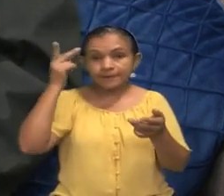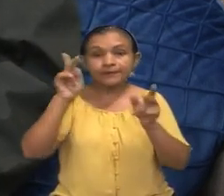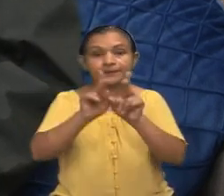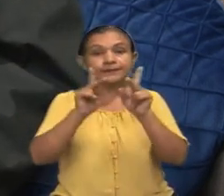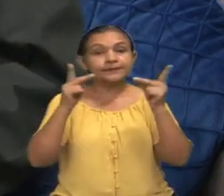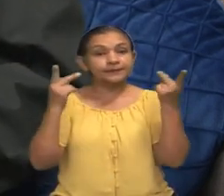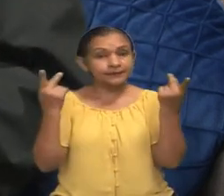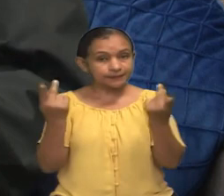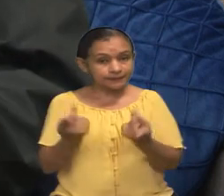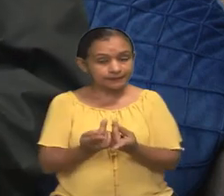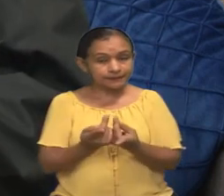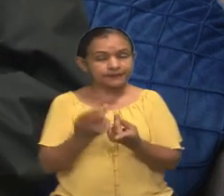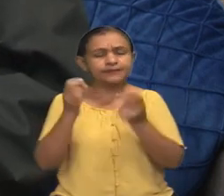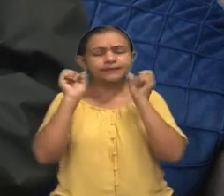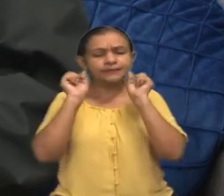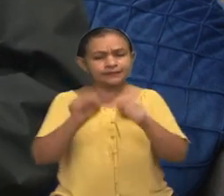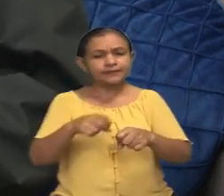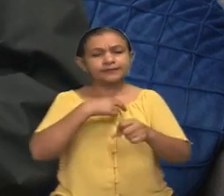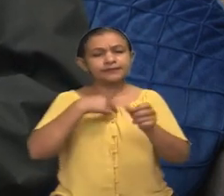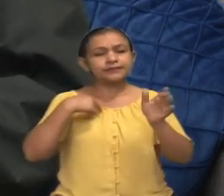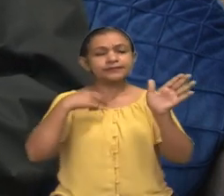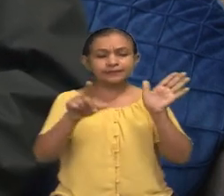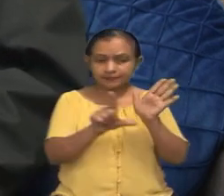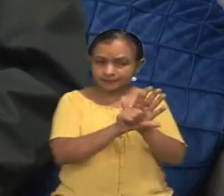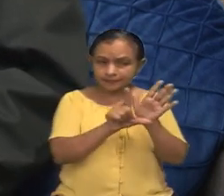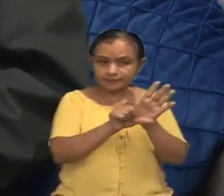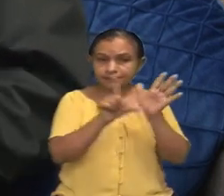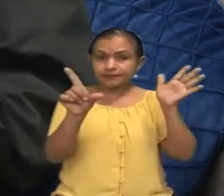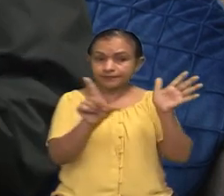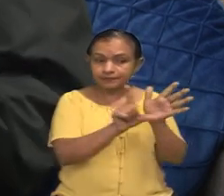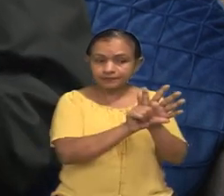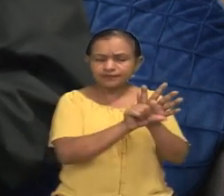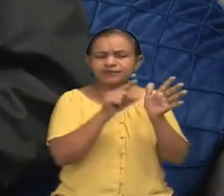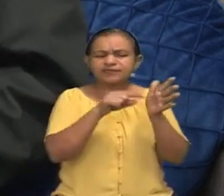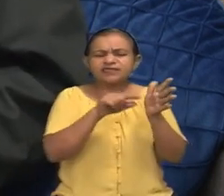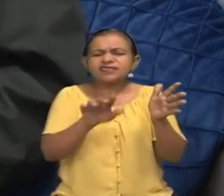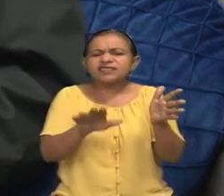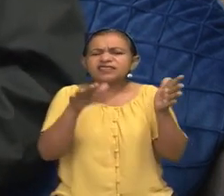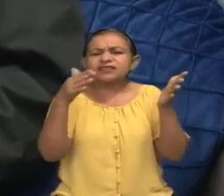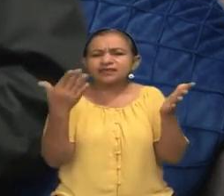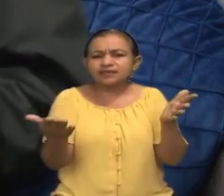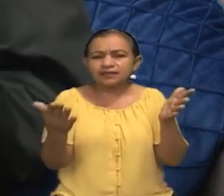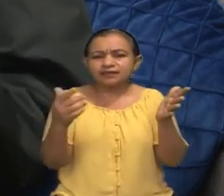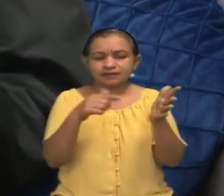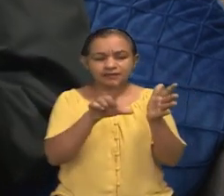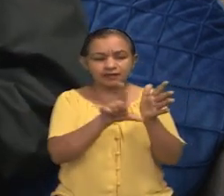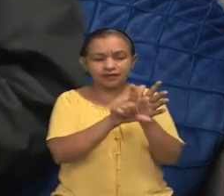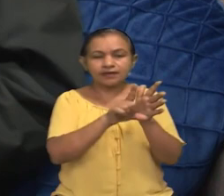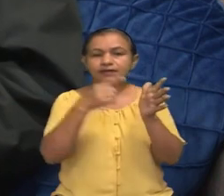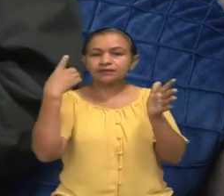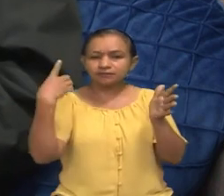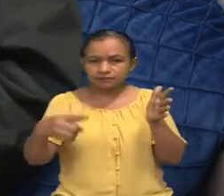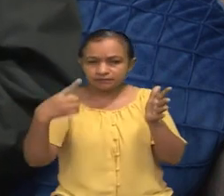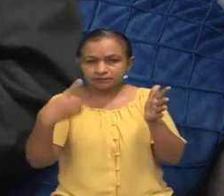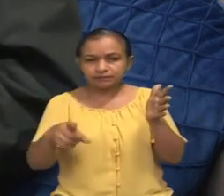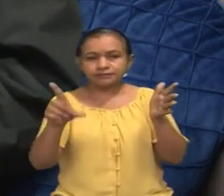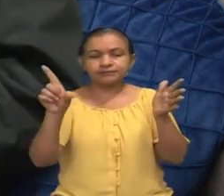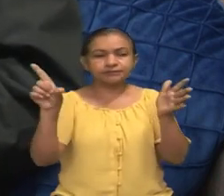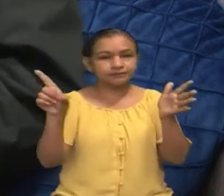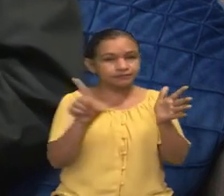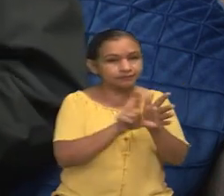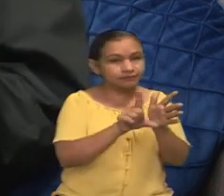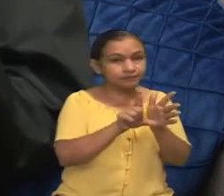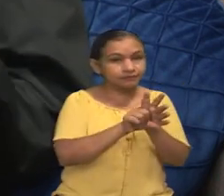que hacen posible la ley. Las leyes definen el qué, las leyes establecen los derechos, las leyes son como